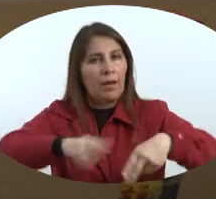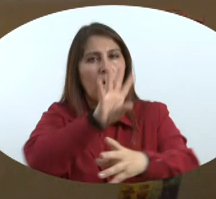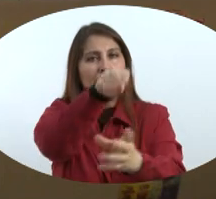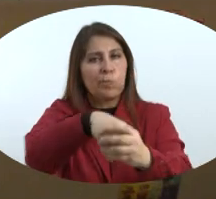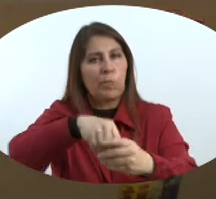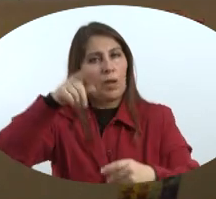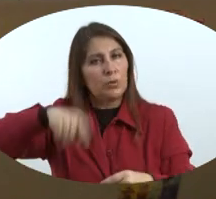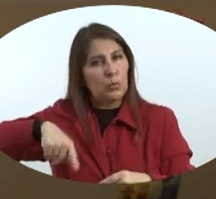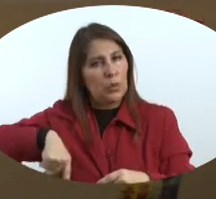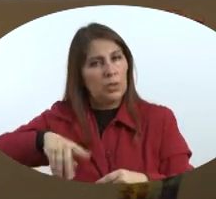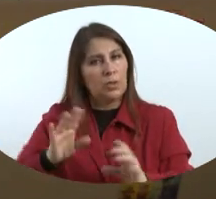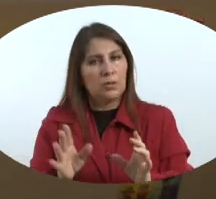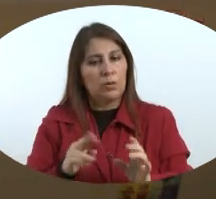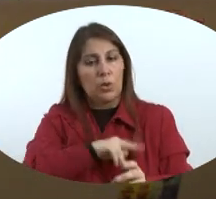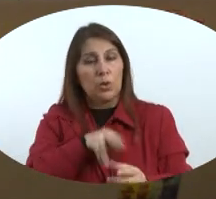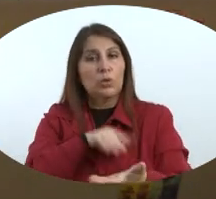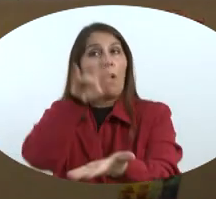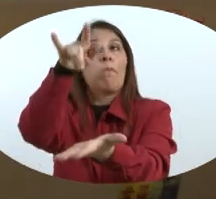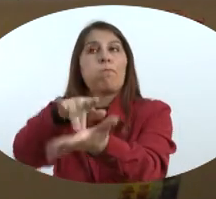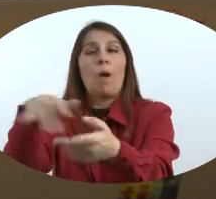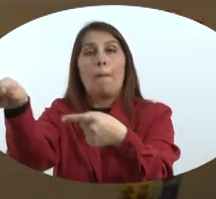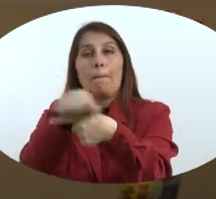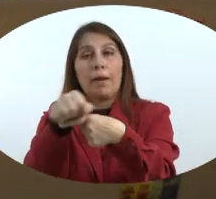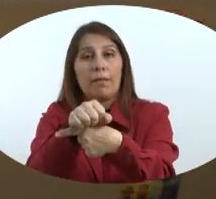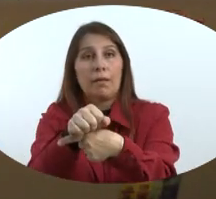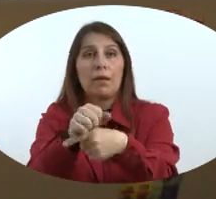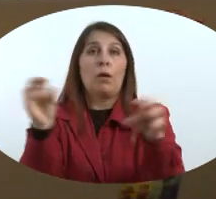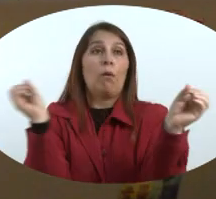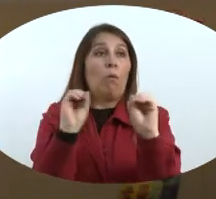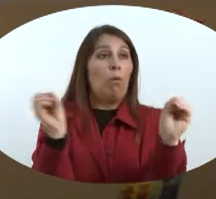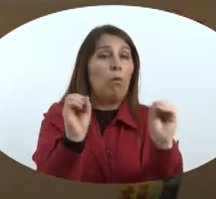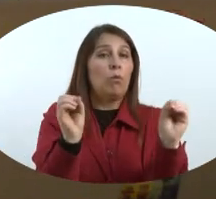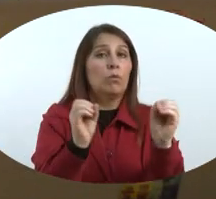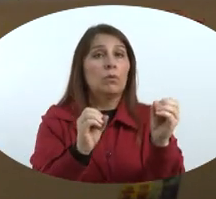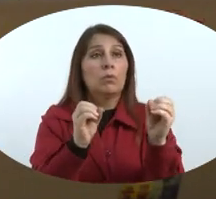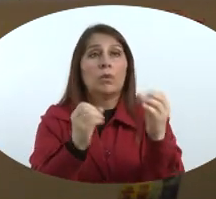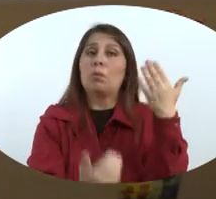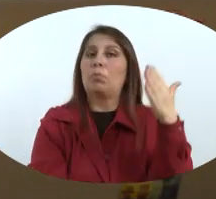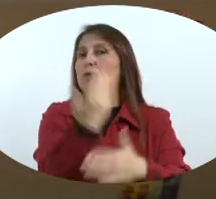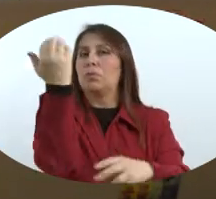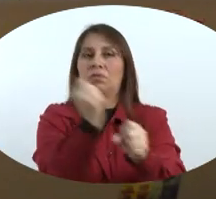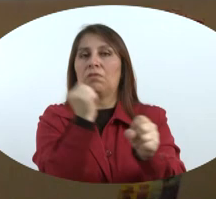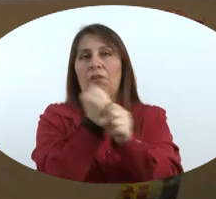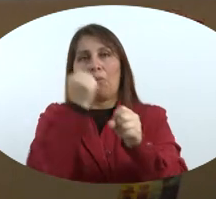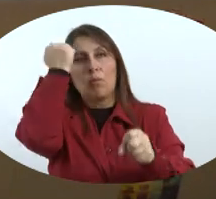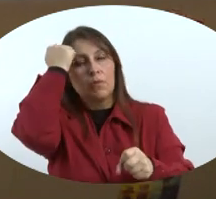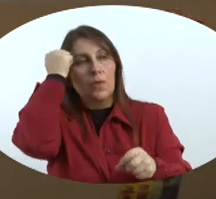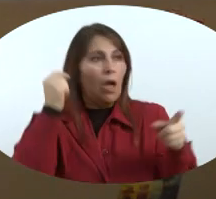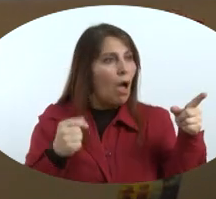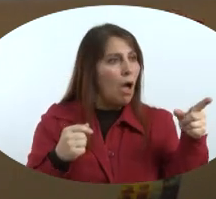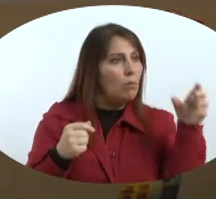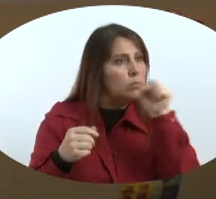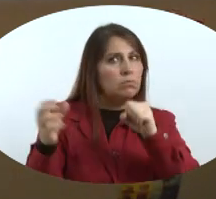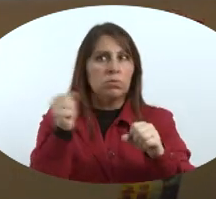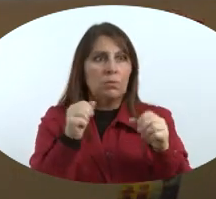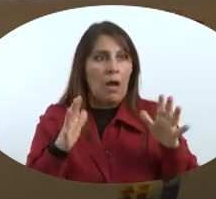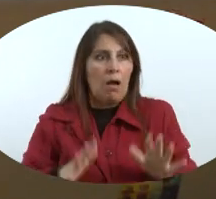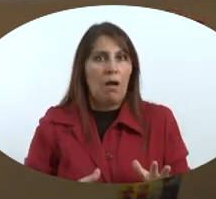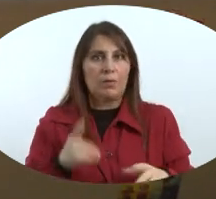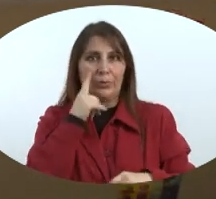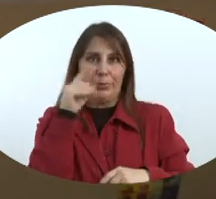en las escuelas cuando realizamos nuestras prácticas pedagógicas es simplemente cuando nos enfrentamos a nuestra labor como docentes